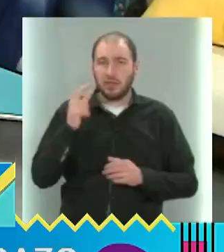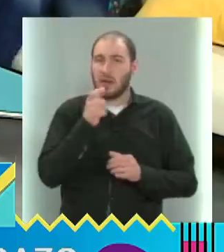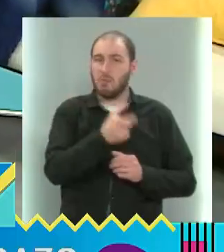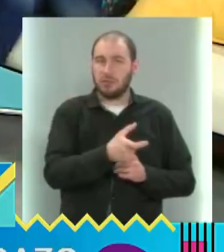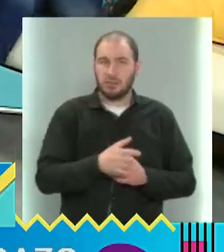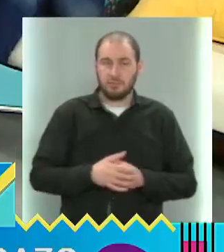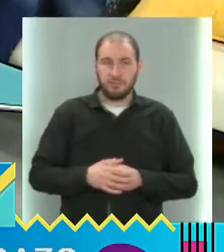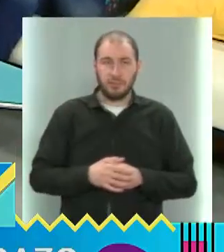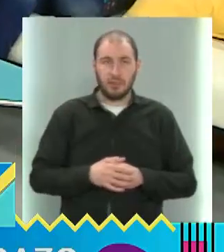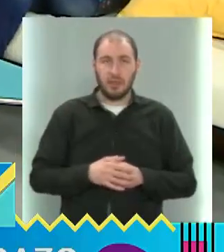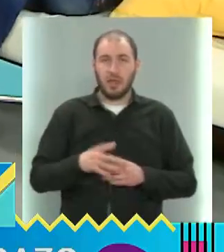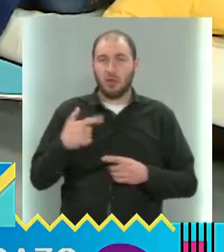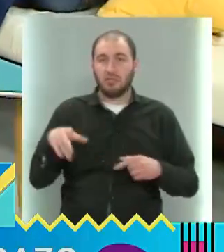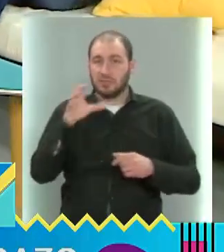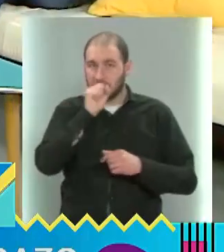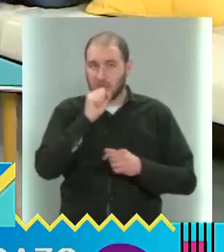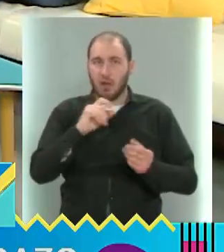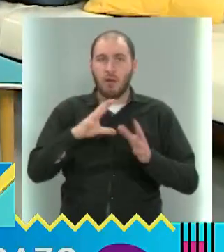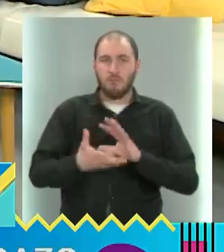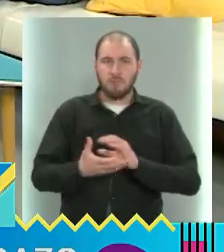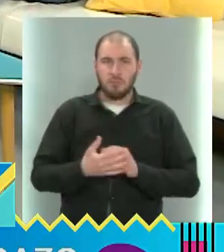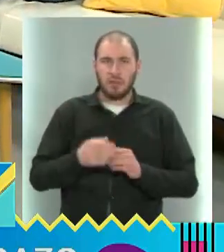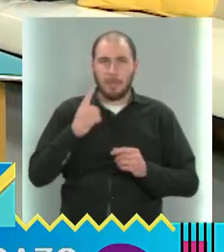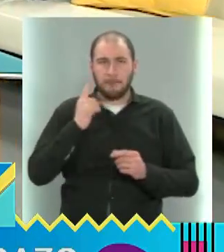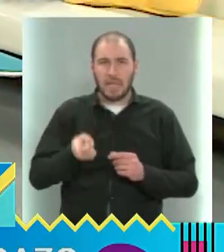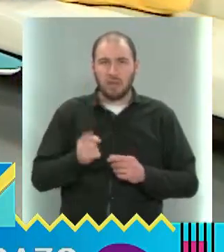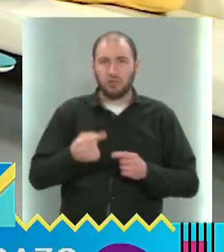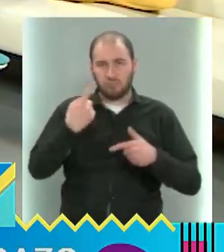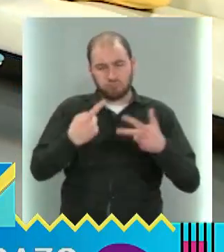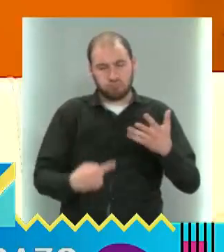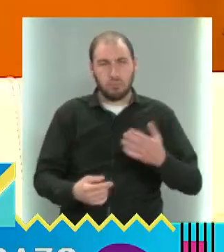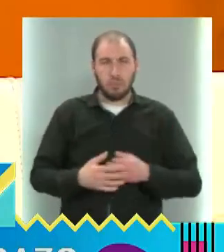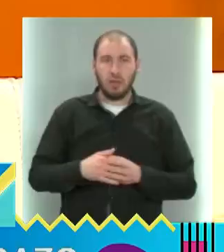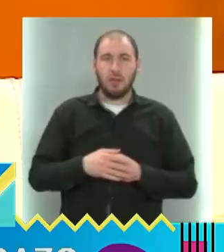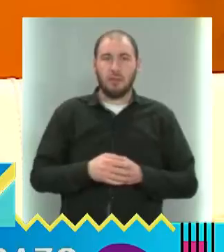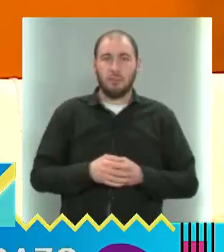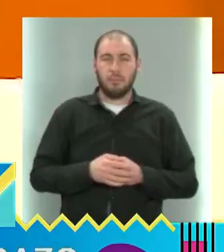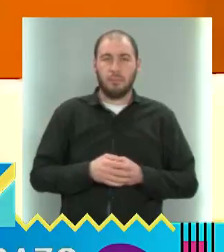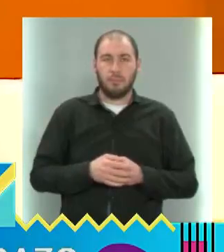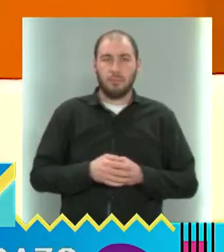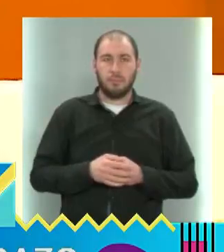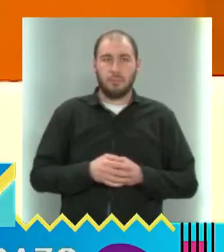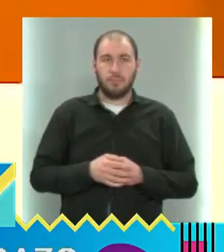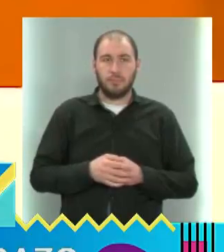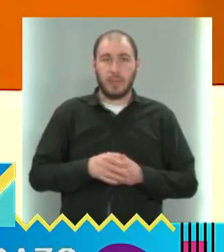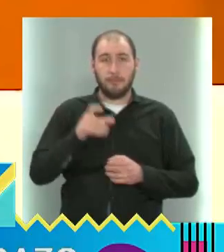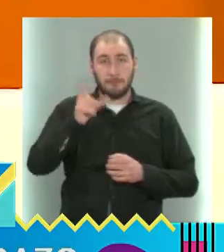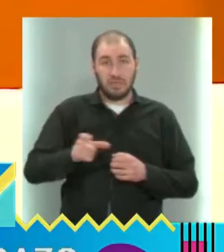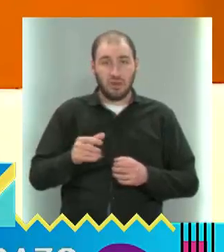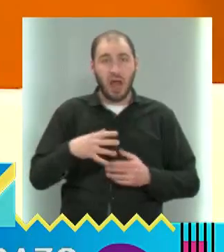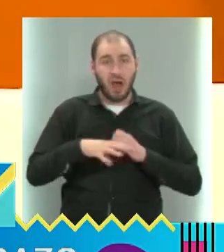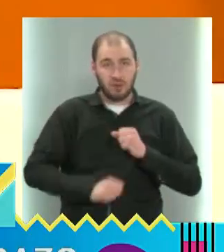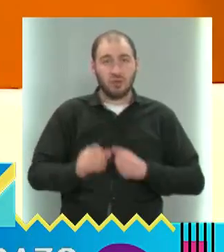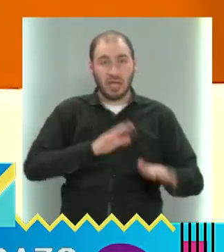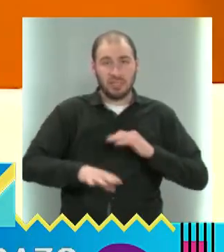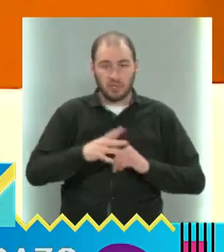¿Contestarías? Bueno, la verdad es que la clandestinidad es un sistema absolutamente peligroso por muchas razones, principalmente porque quienes practican